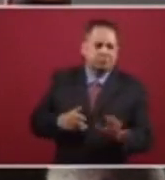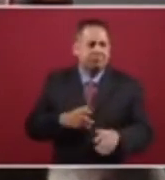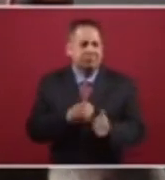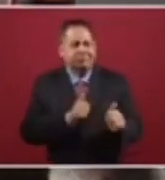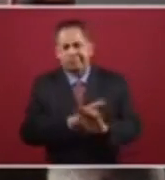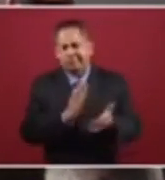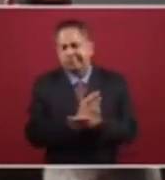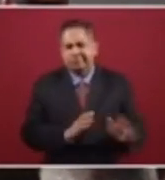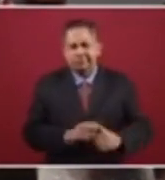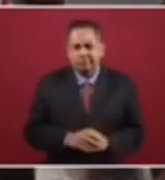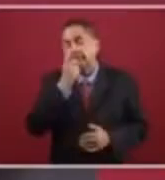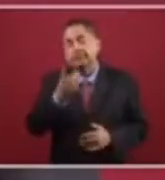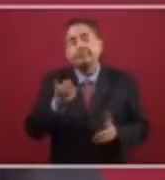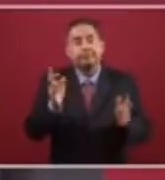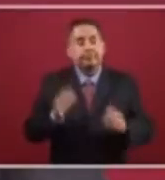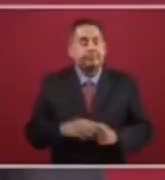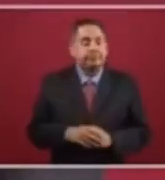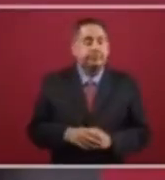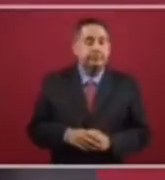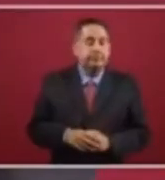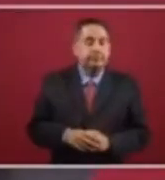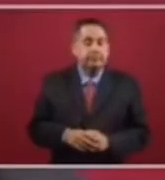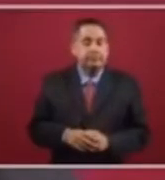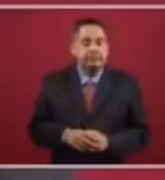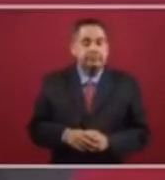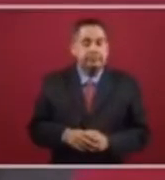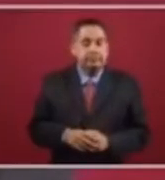Nada, nada.